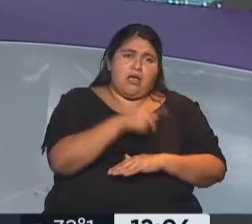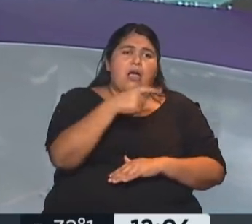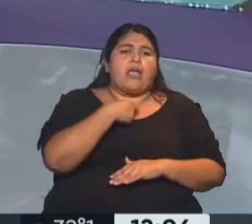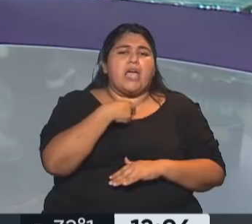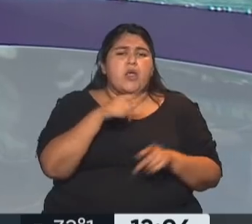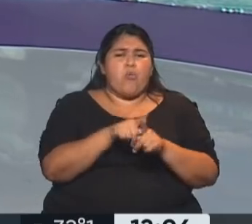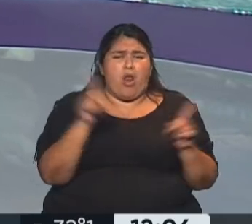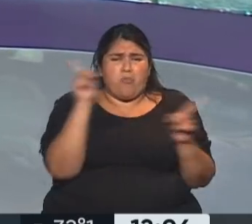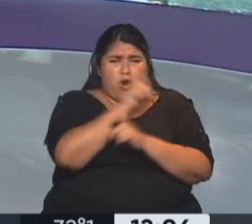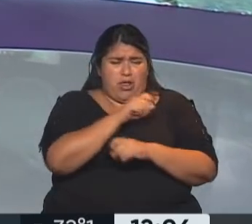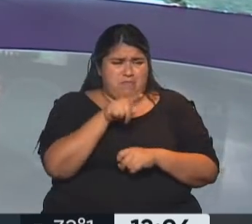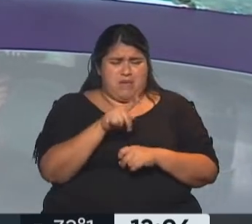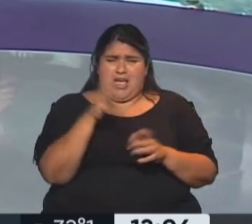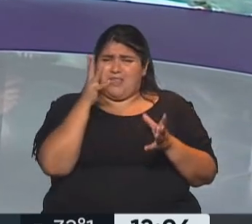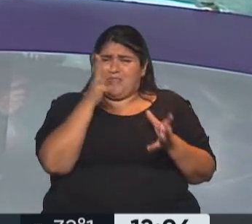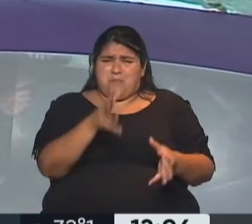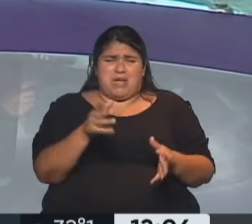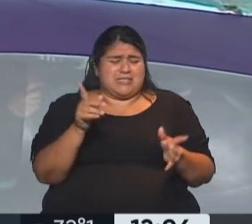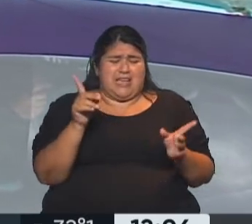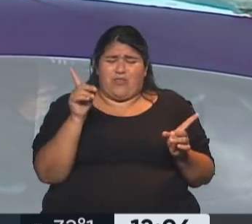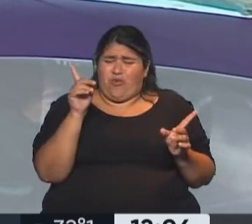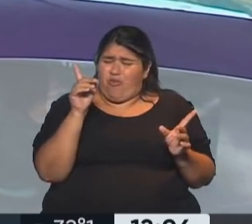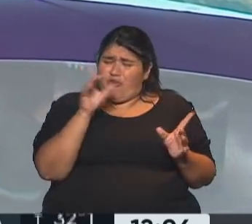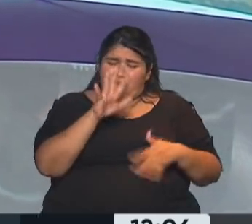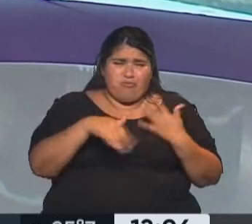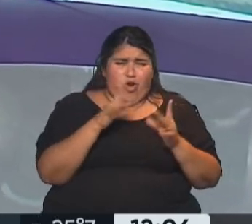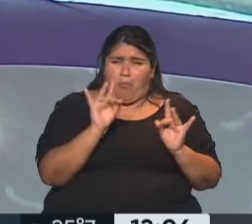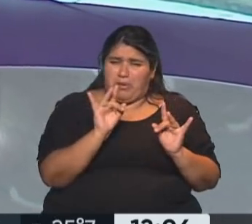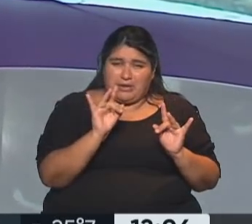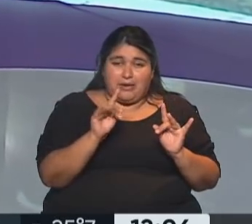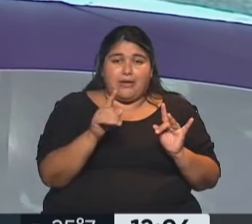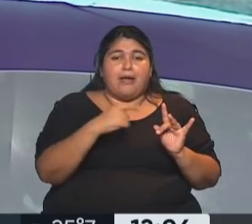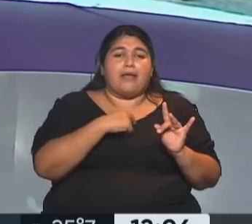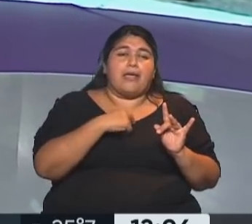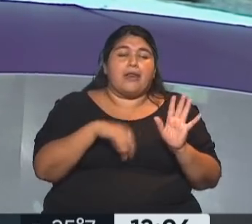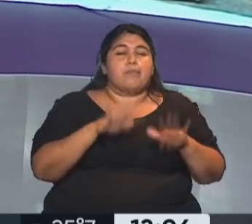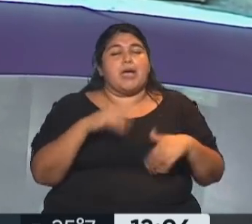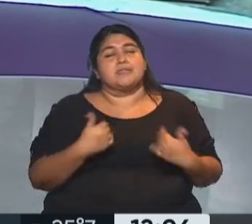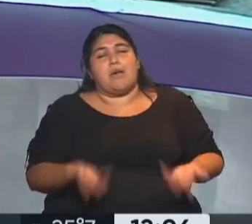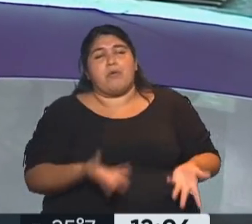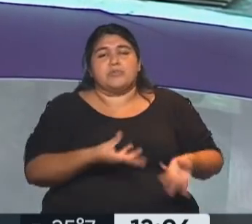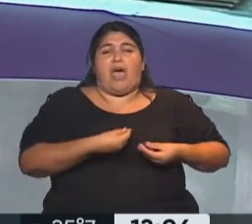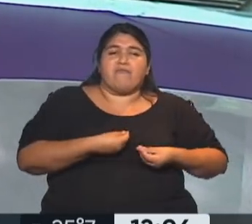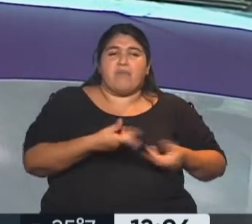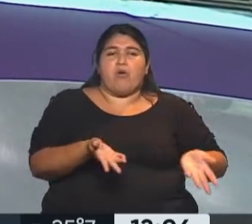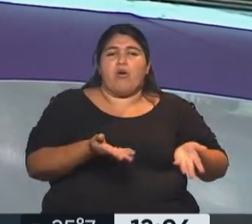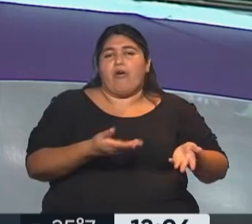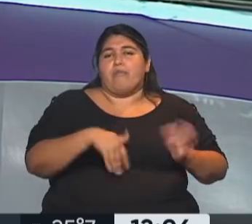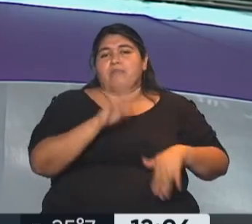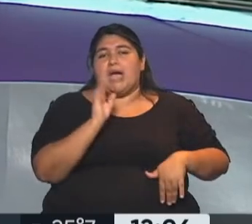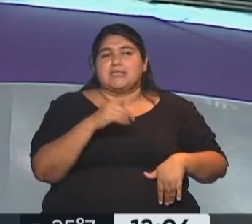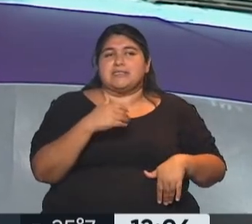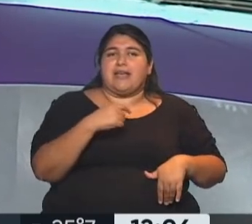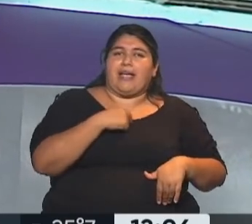en un conflicto que es demasiado complejo y pareciera tratando de sacar más provecho político aquí en la República Argentina